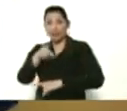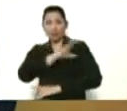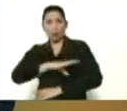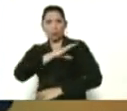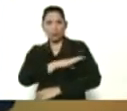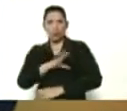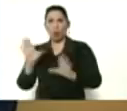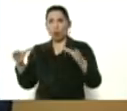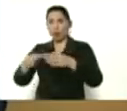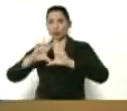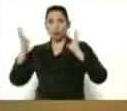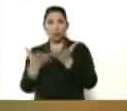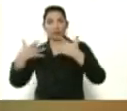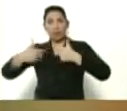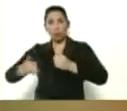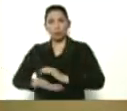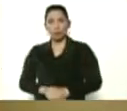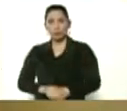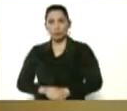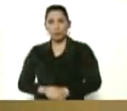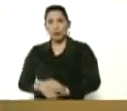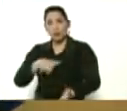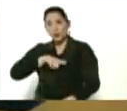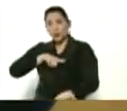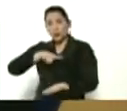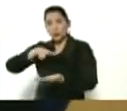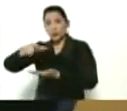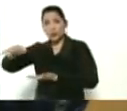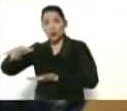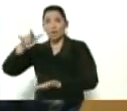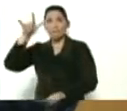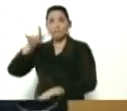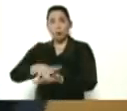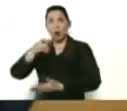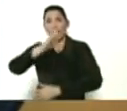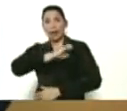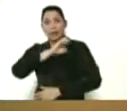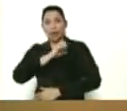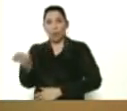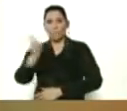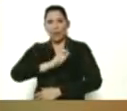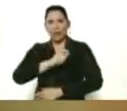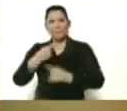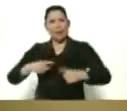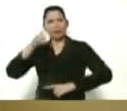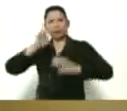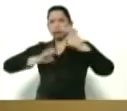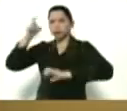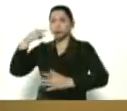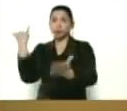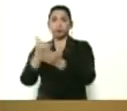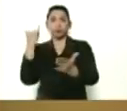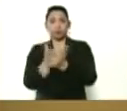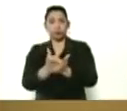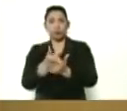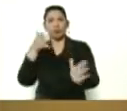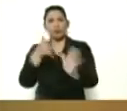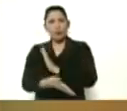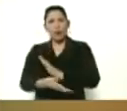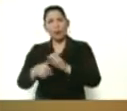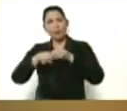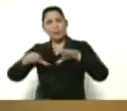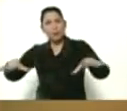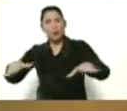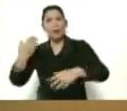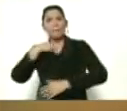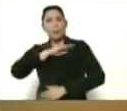de la Organización Mundial de la Salud, que viajó a Wuhan en el mes de enero para evaluar la situación de la epidemia en ese